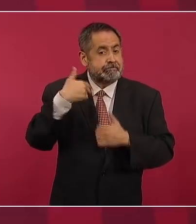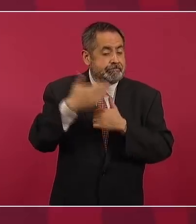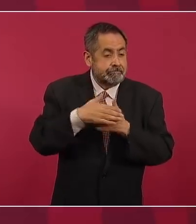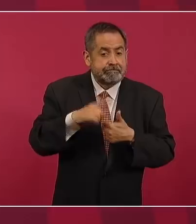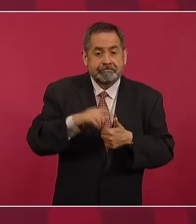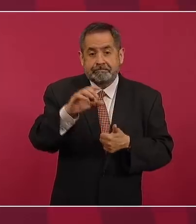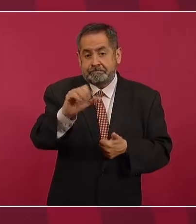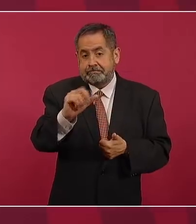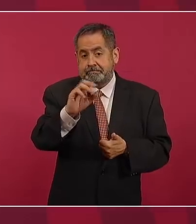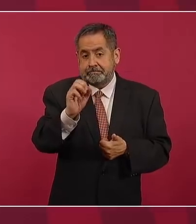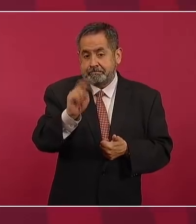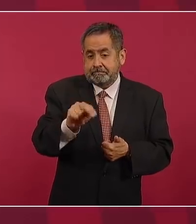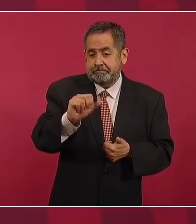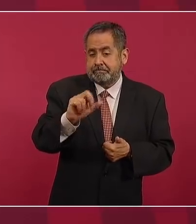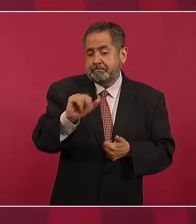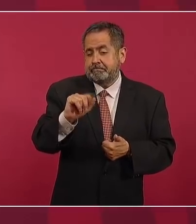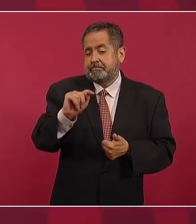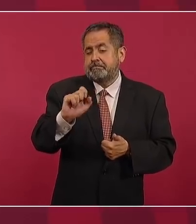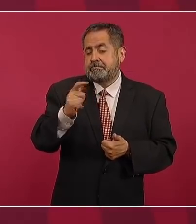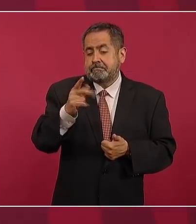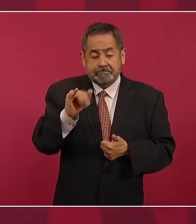Carmen Aristegui,